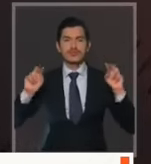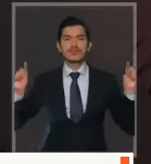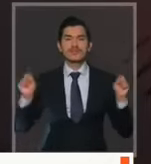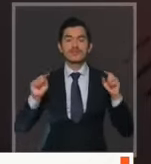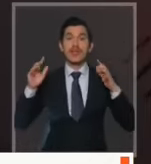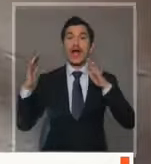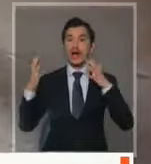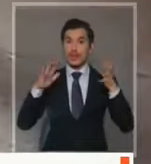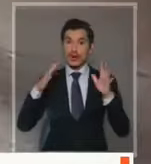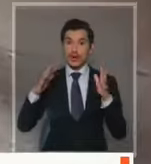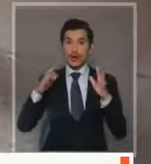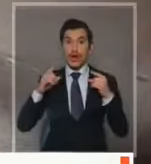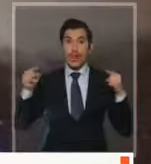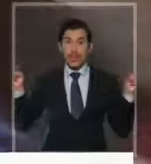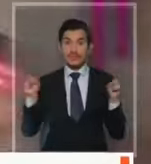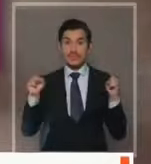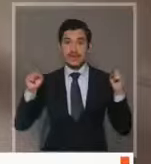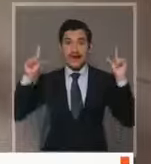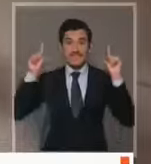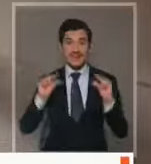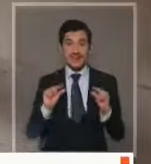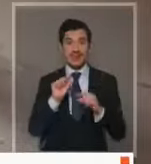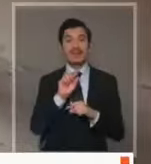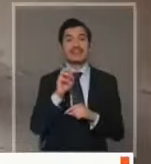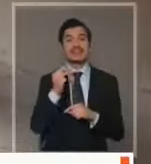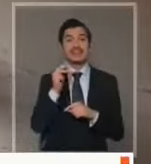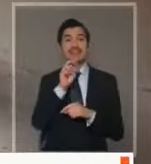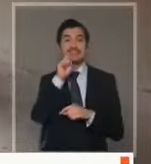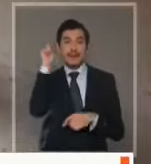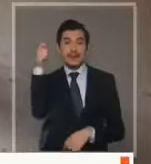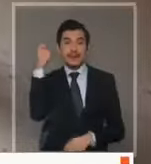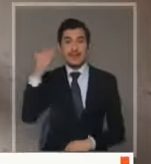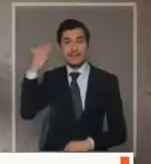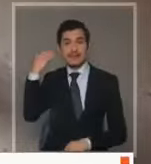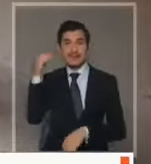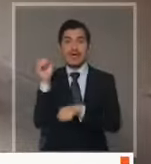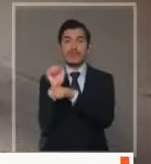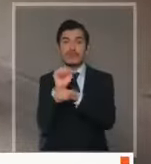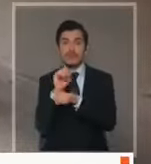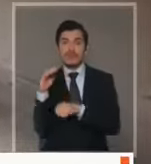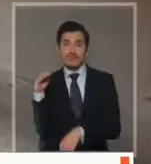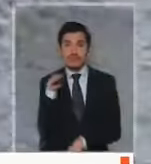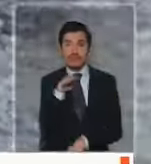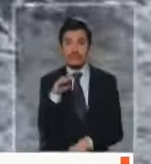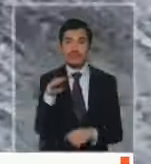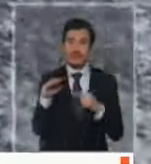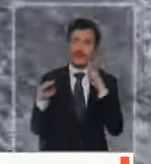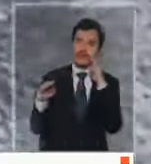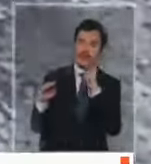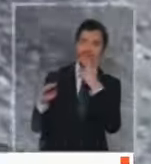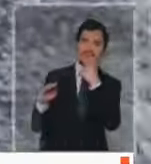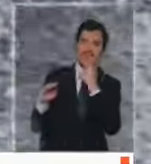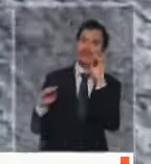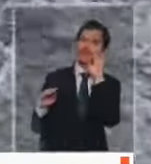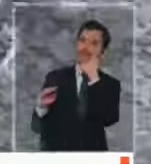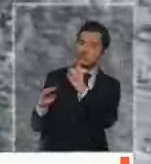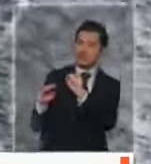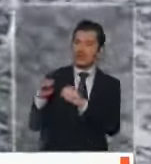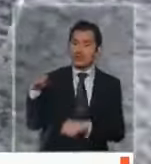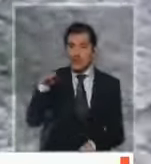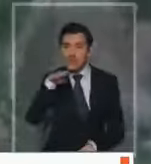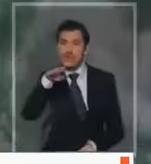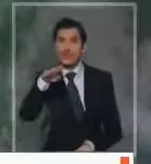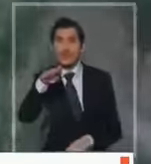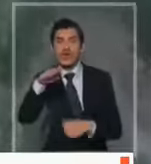Probablemente sin la música tan alta, el 23 de septiembre pasado, este vehículo, enchulado y fácil de reconocer, se dirigió junto a otros 2 más